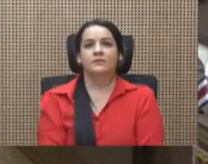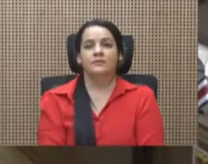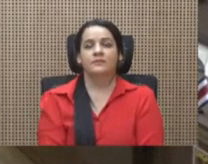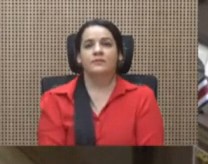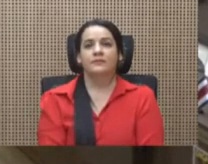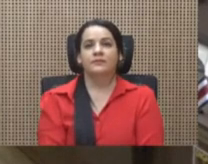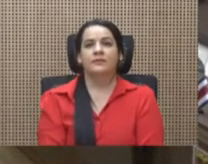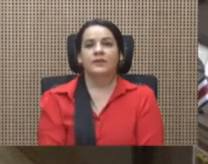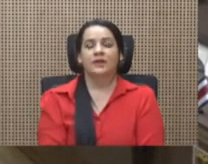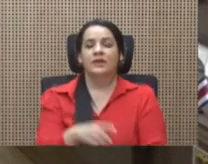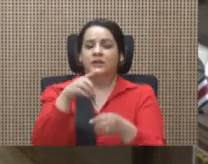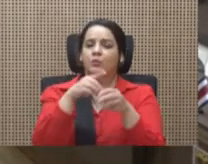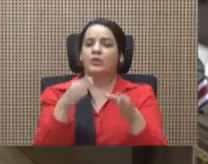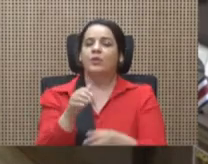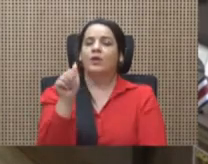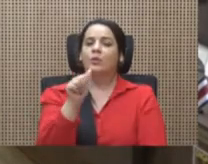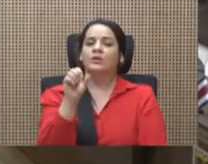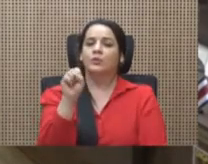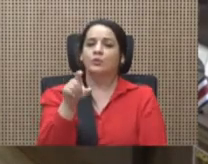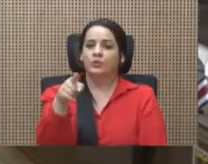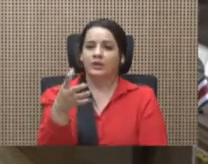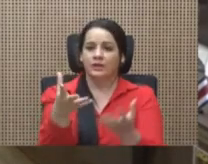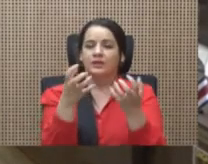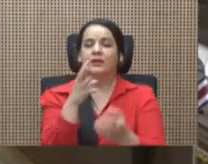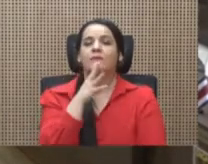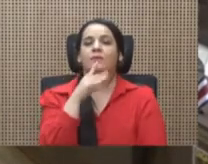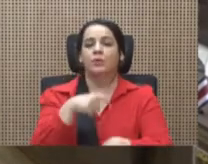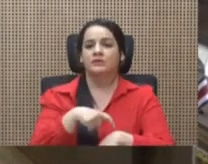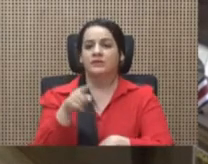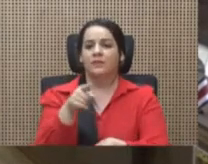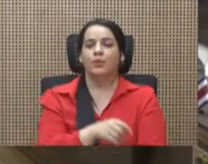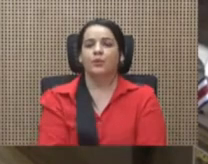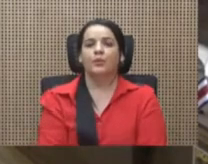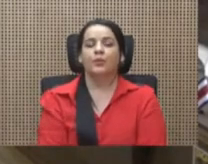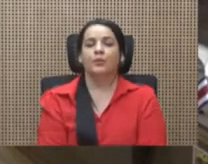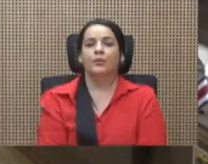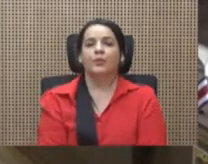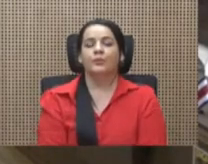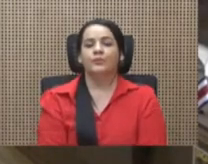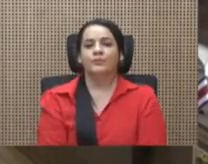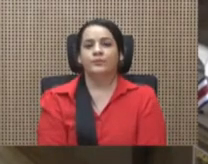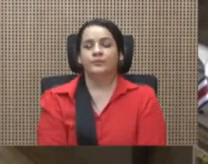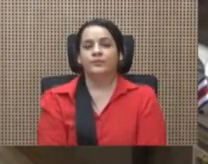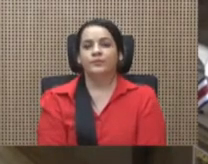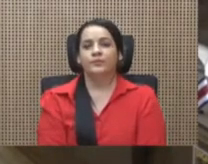Diputado Acuña Soto, ¿usted desea hacer uso de la palabra por ese espacio? No, porque